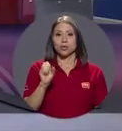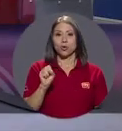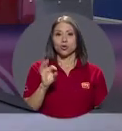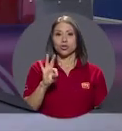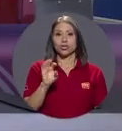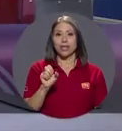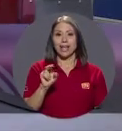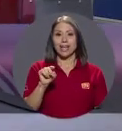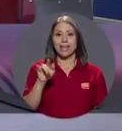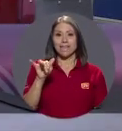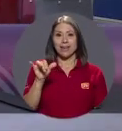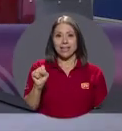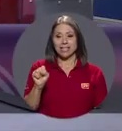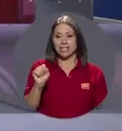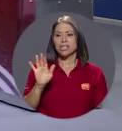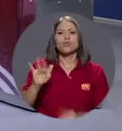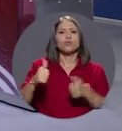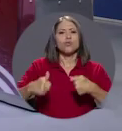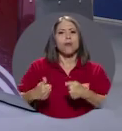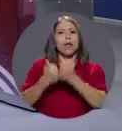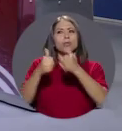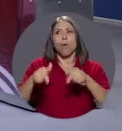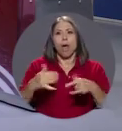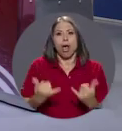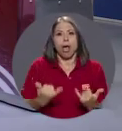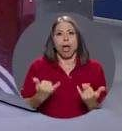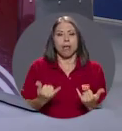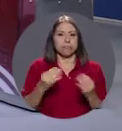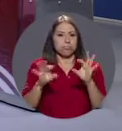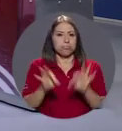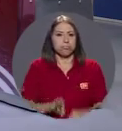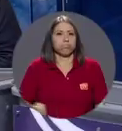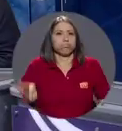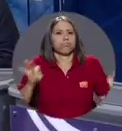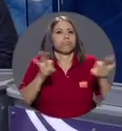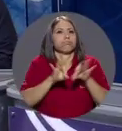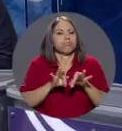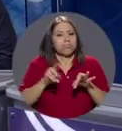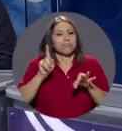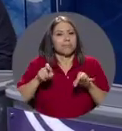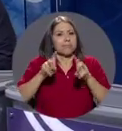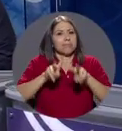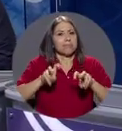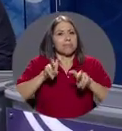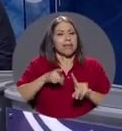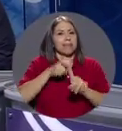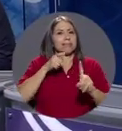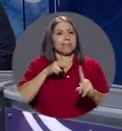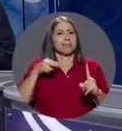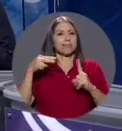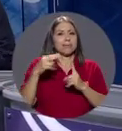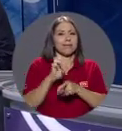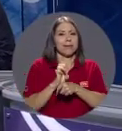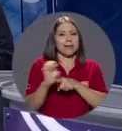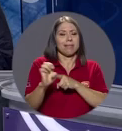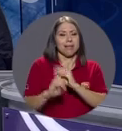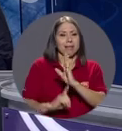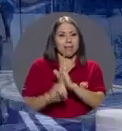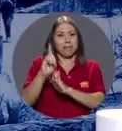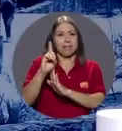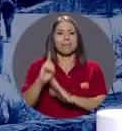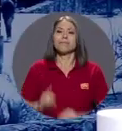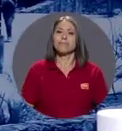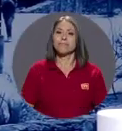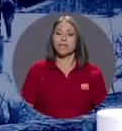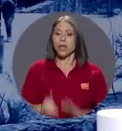sostenibles y su reto para la sociedad hoy en día es algo sumamente importante de revisar desde la perspectiva ética del